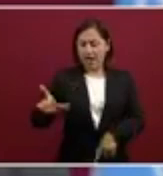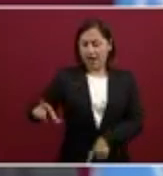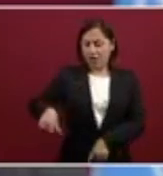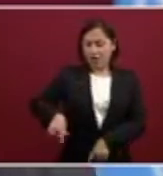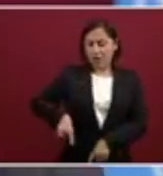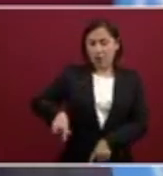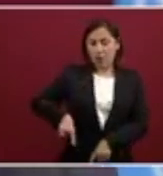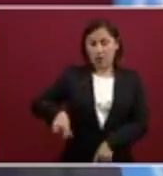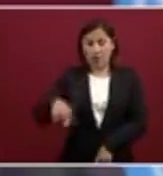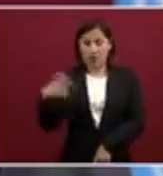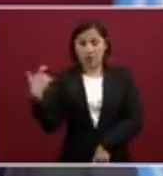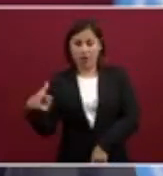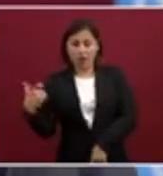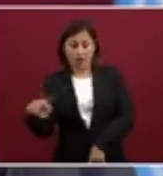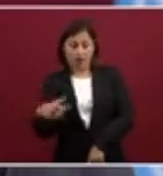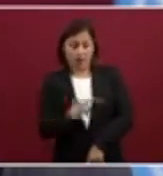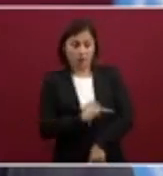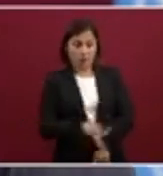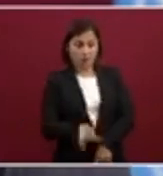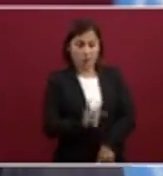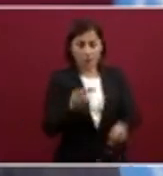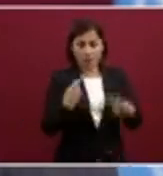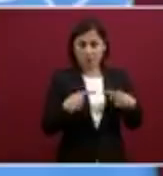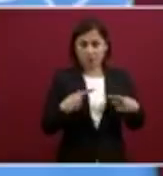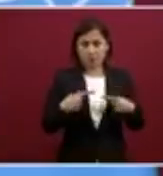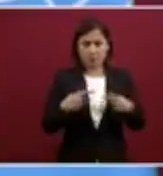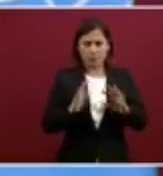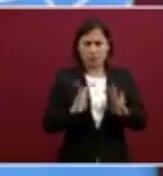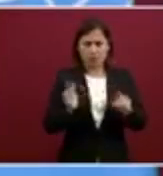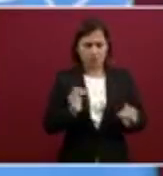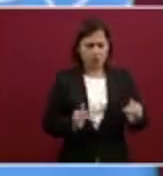pobre, pues todos tenemos que cumplir